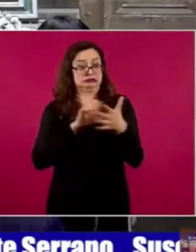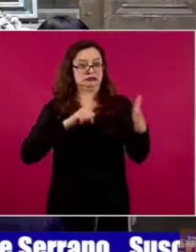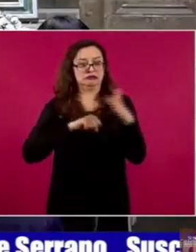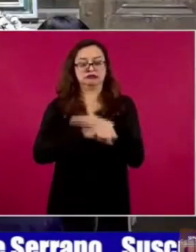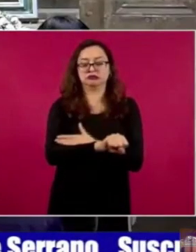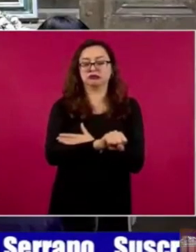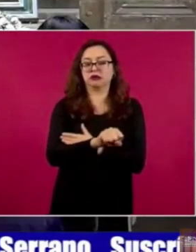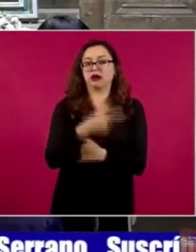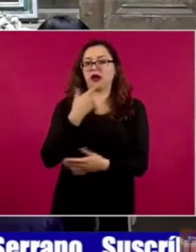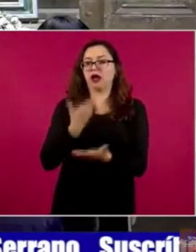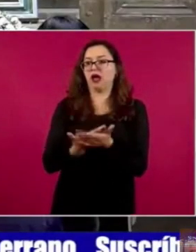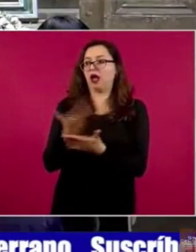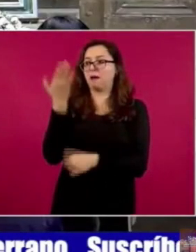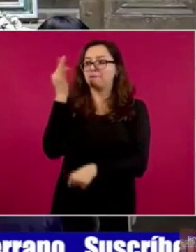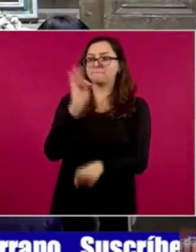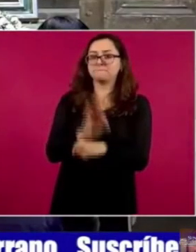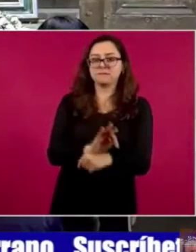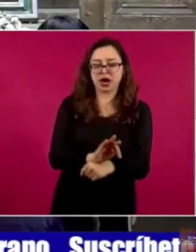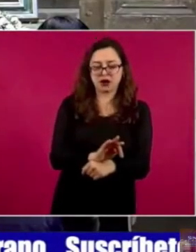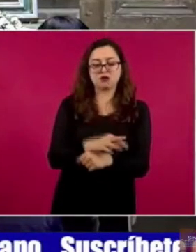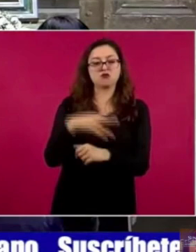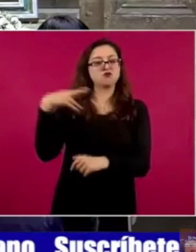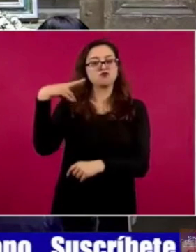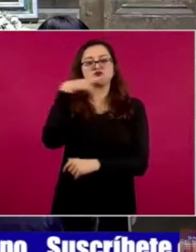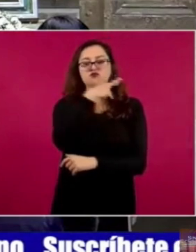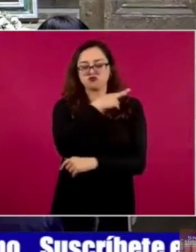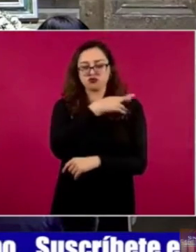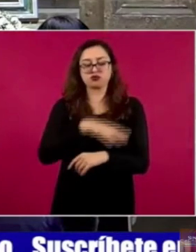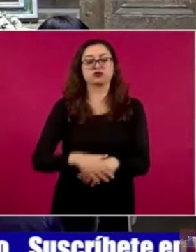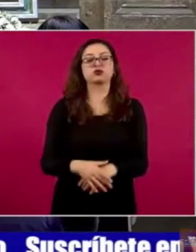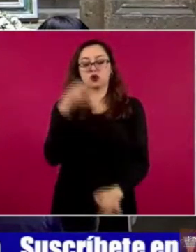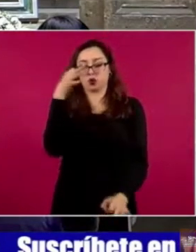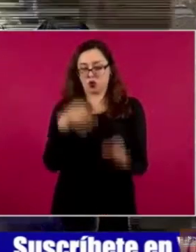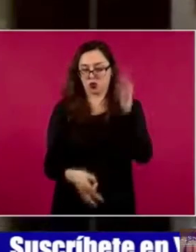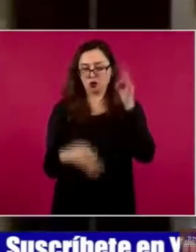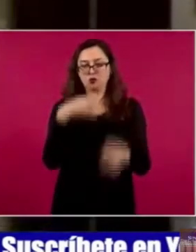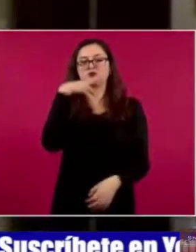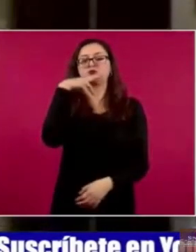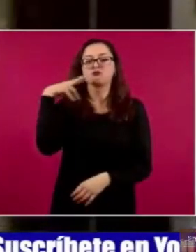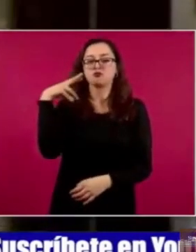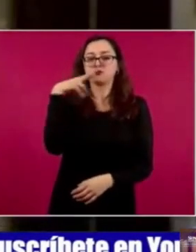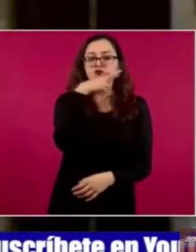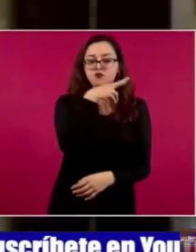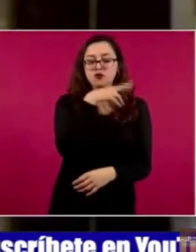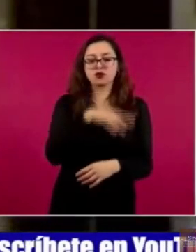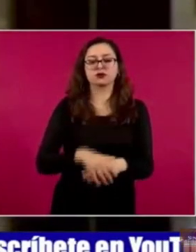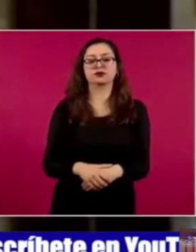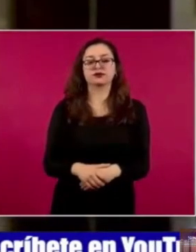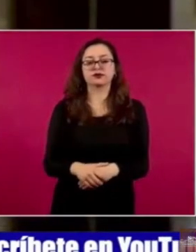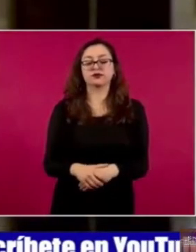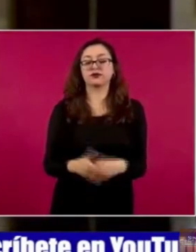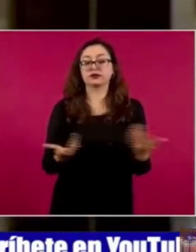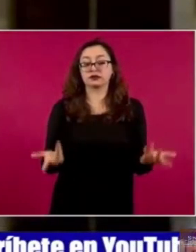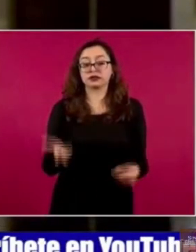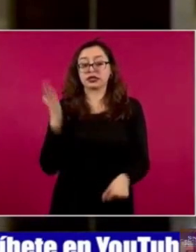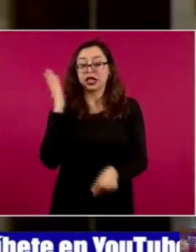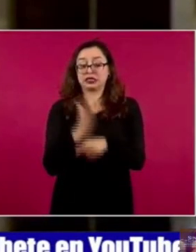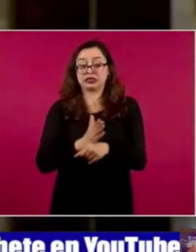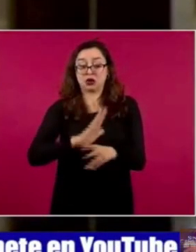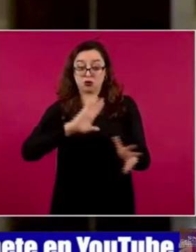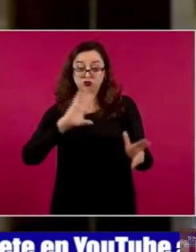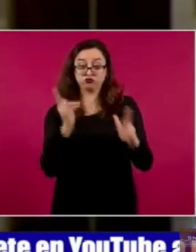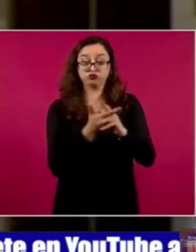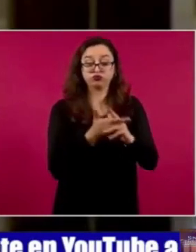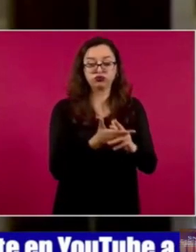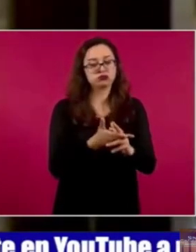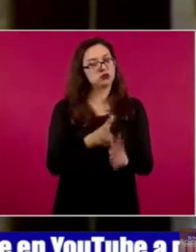la pronta impartición de justicia, la abolición de la pena capital,